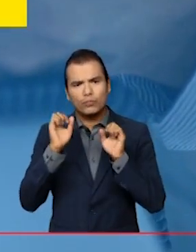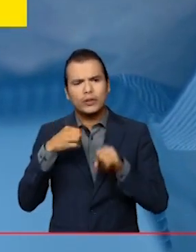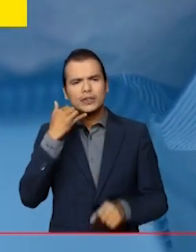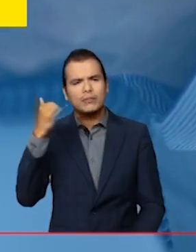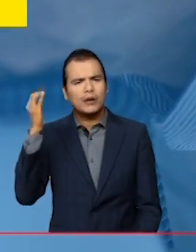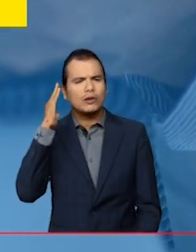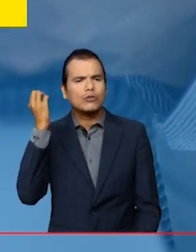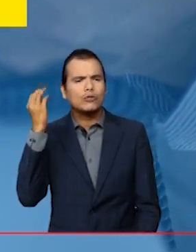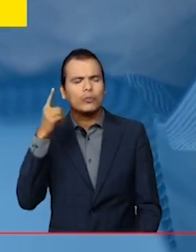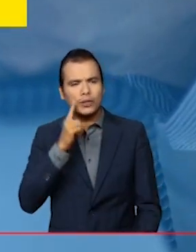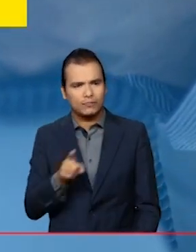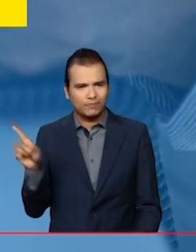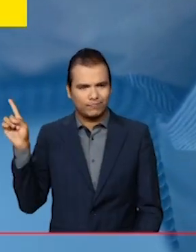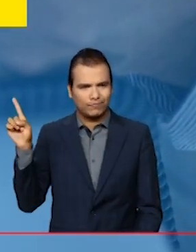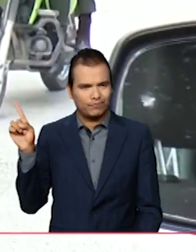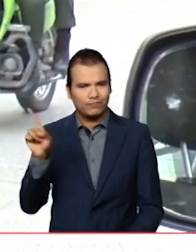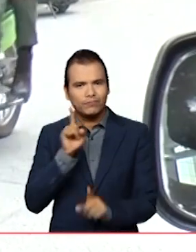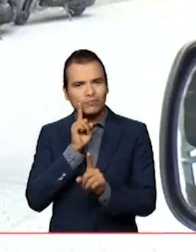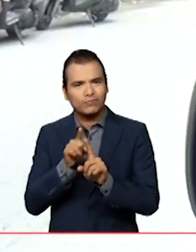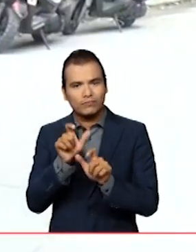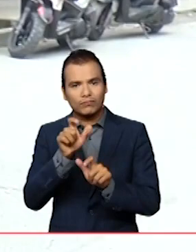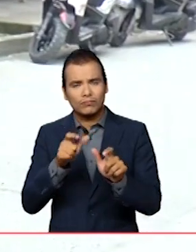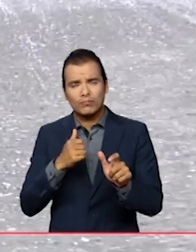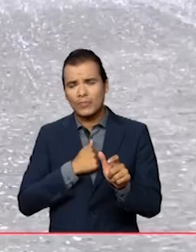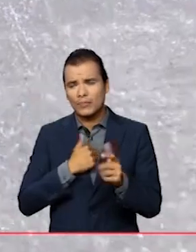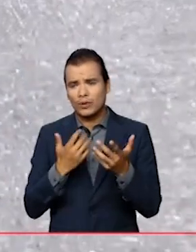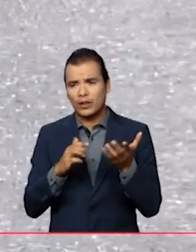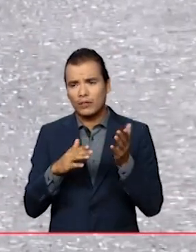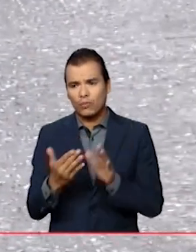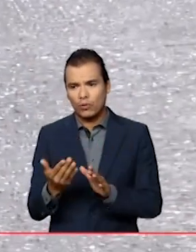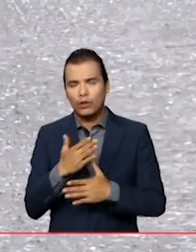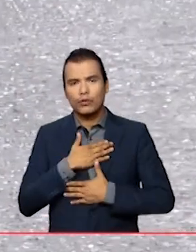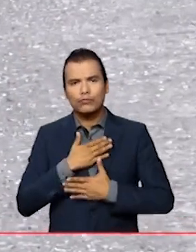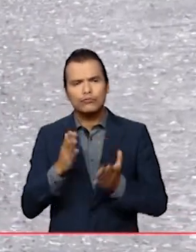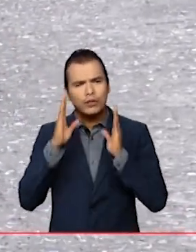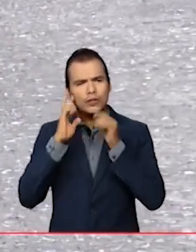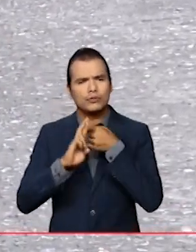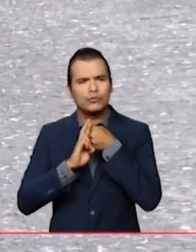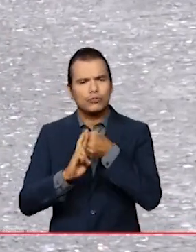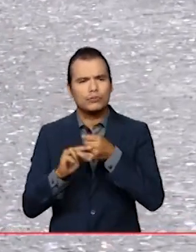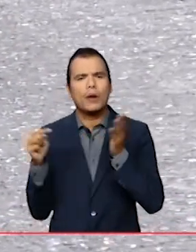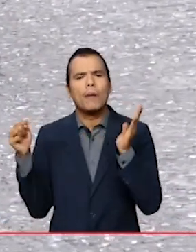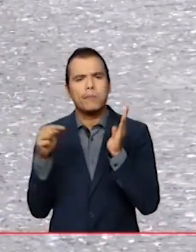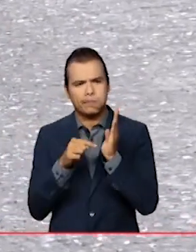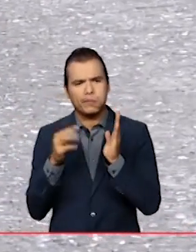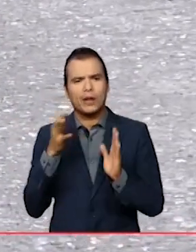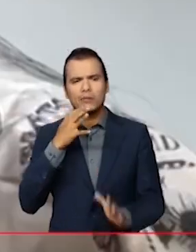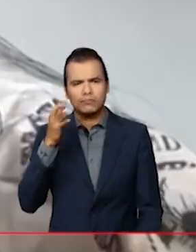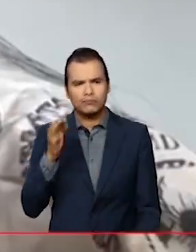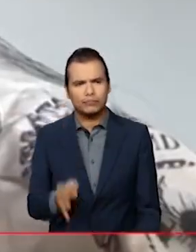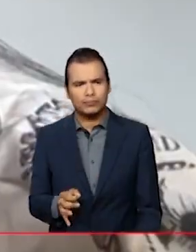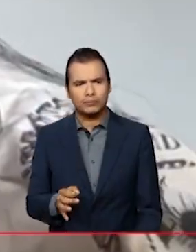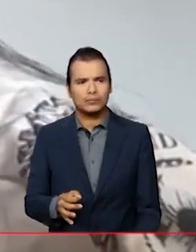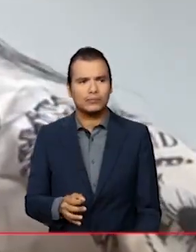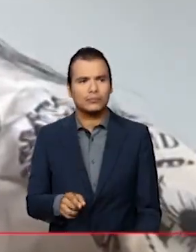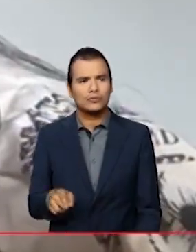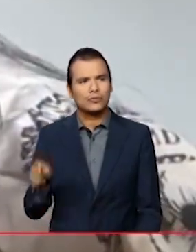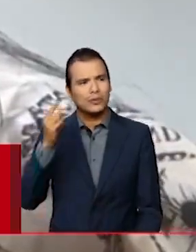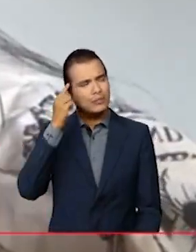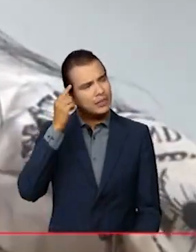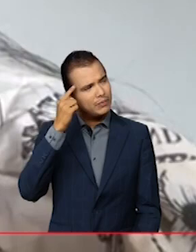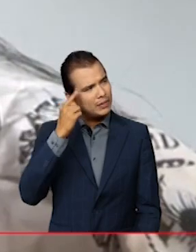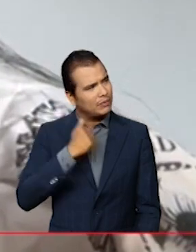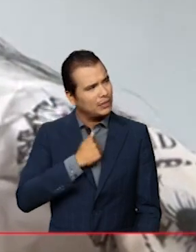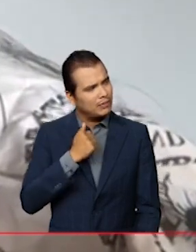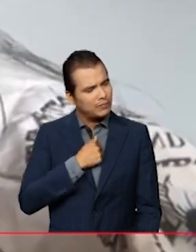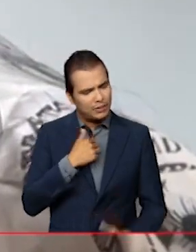313-718-1819 como parte de la ruta establecida para prevenir estos casos. Que si estamos teniendo ideas suicidas, es